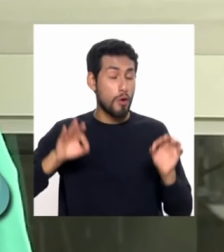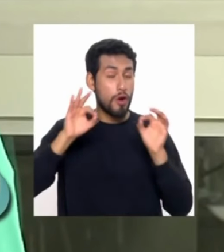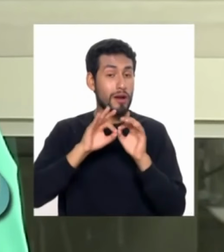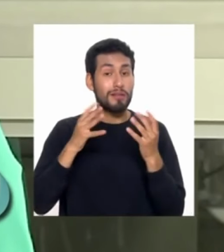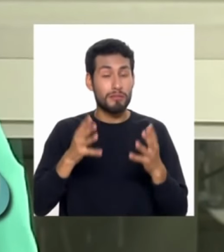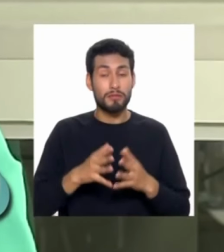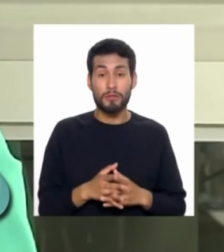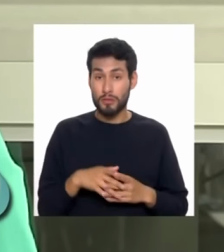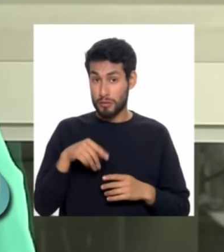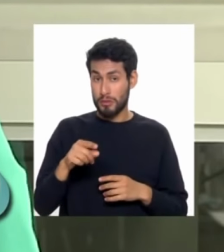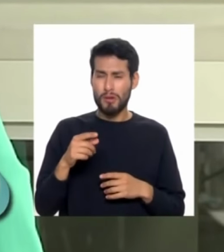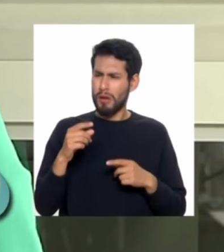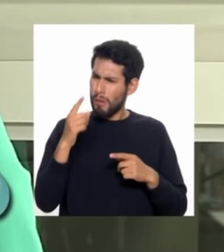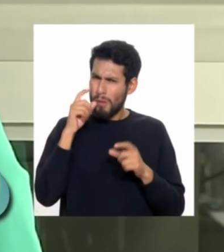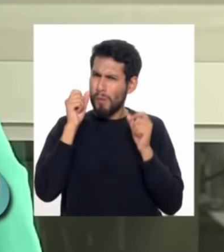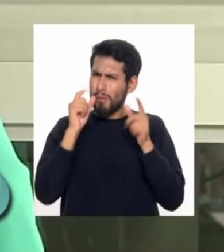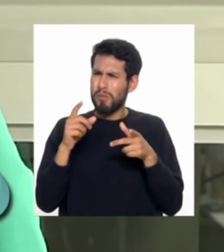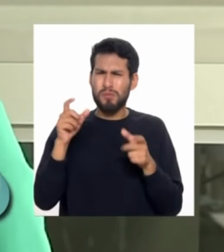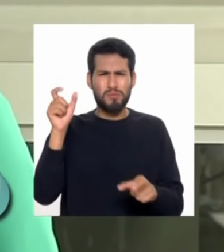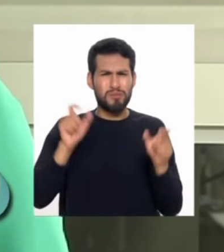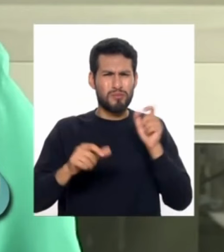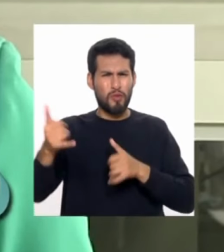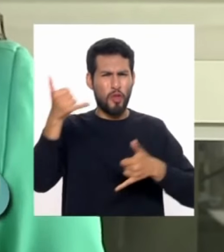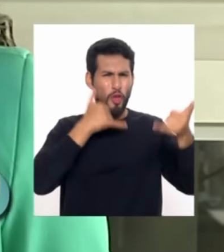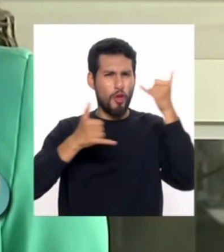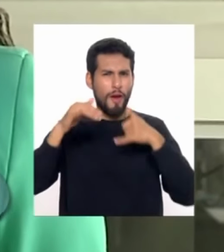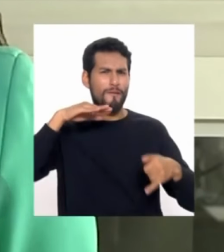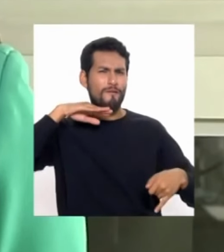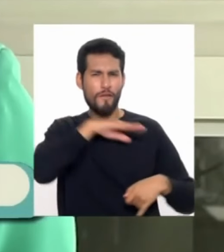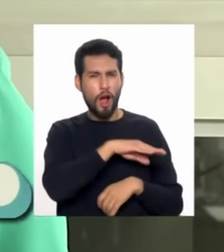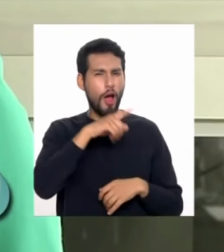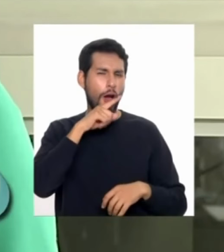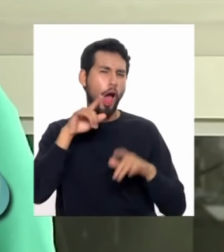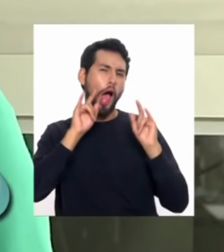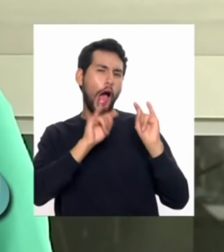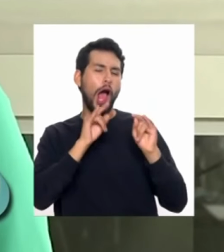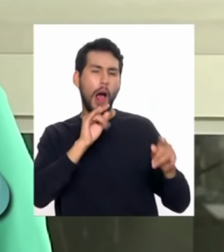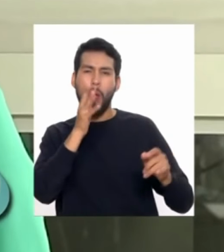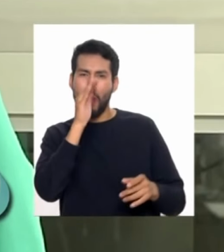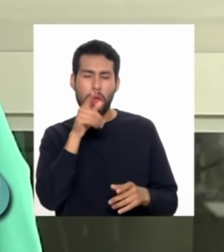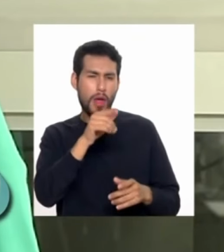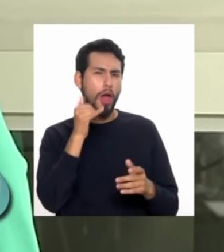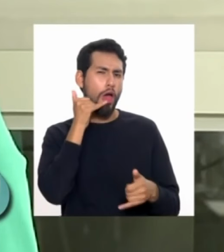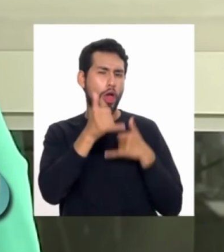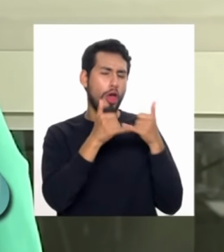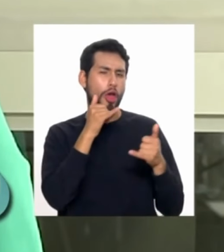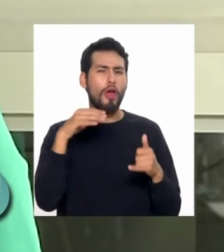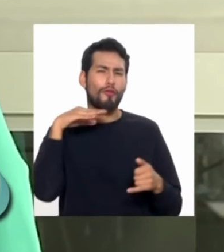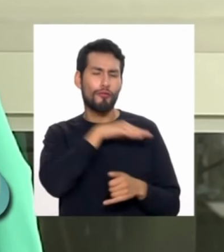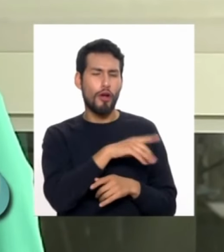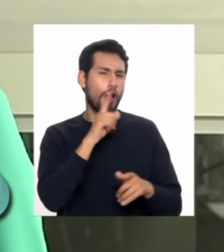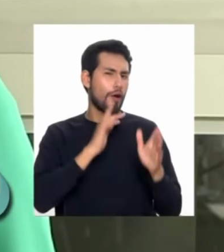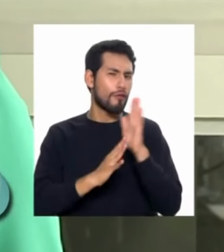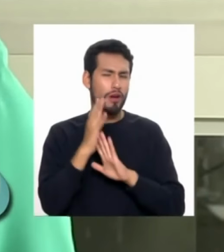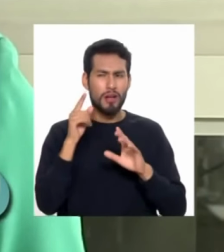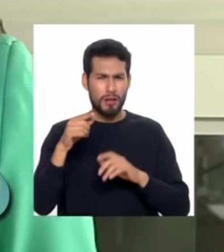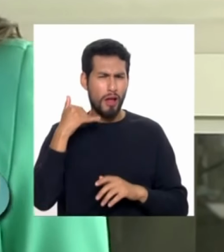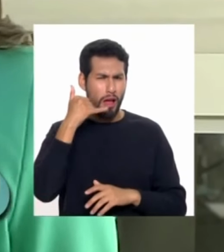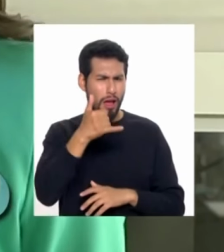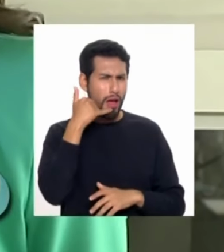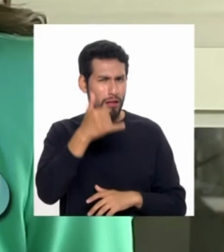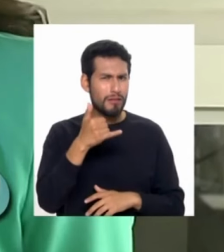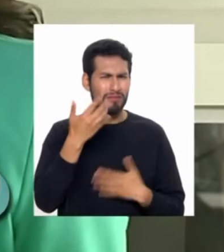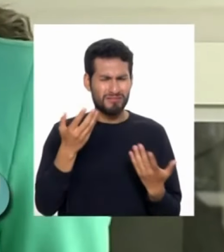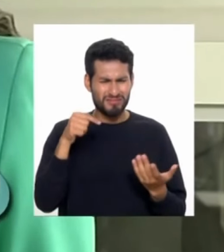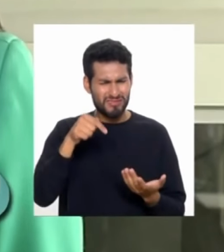que son alarmantes las cifras de llamadas falsas que se están dando en los últimos tiempos en diversas líneas gratuitas